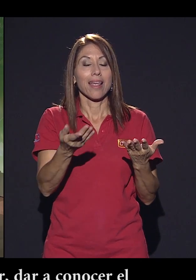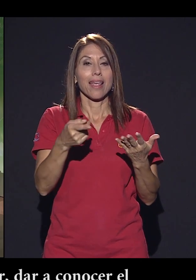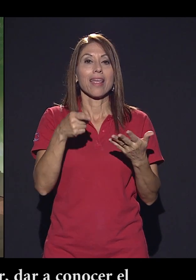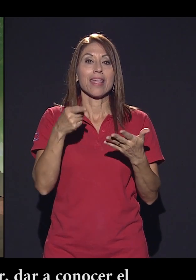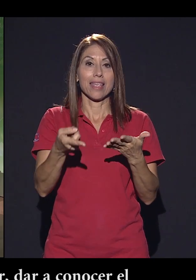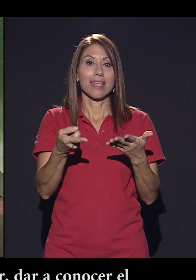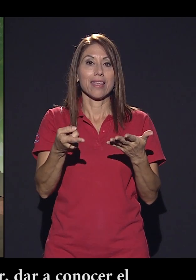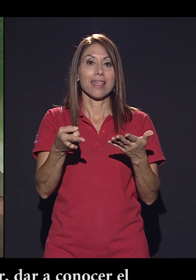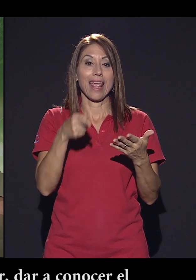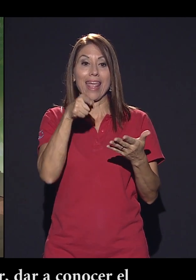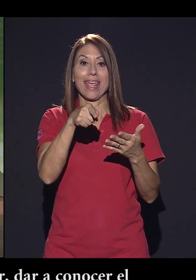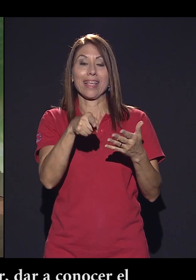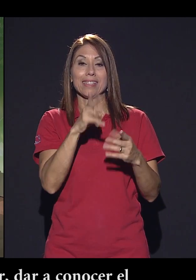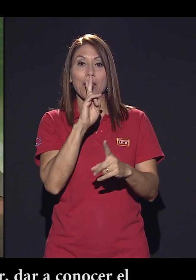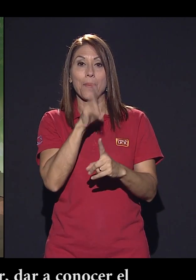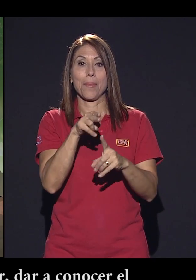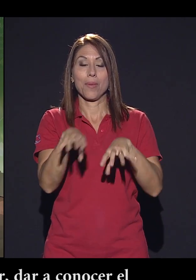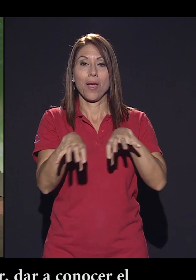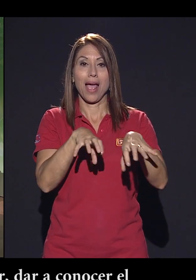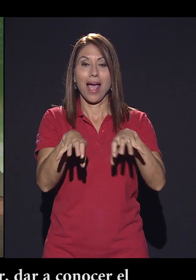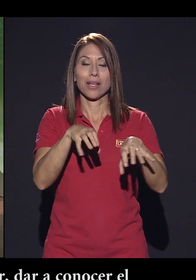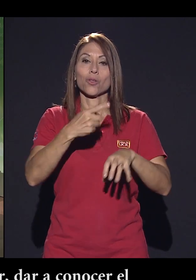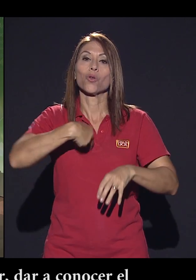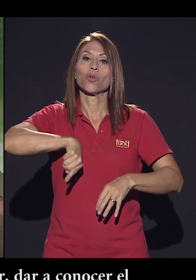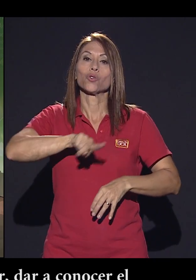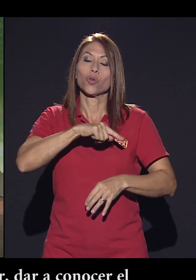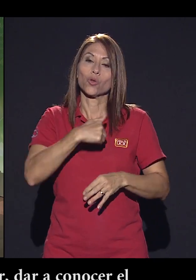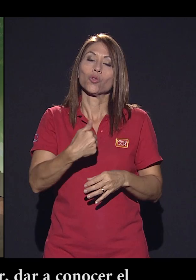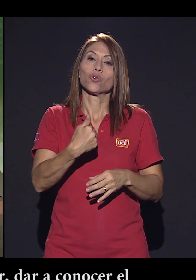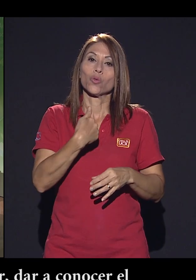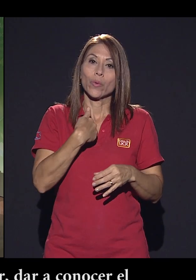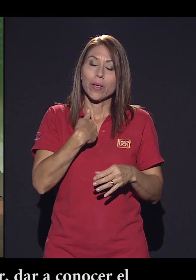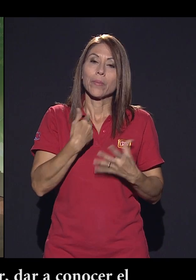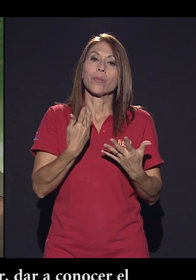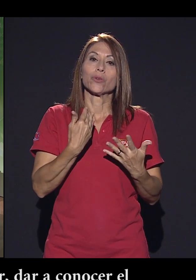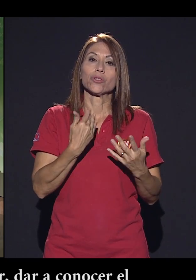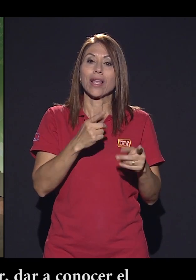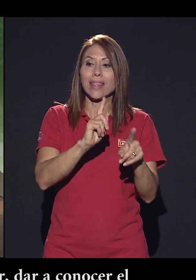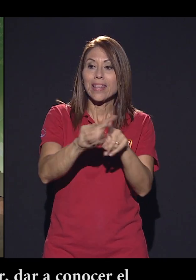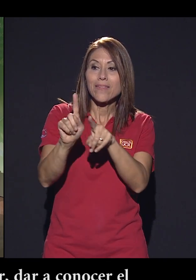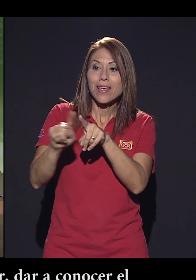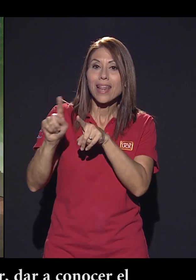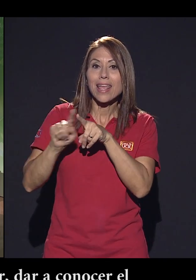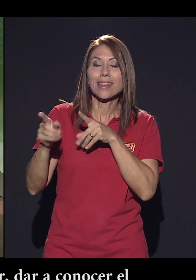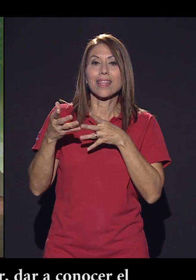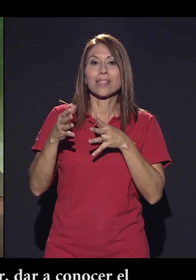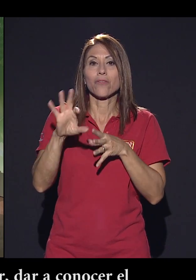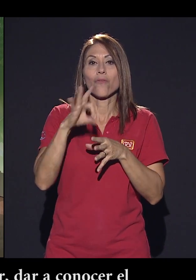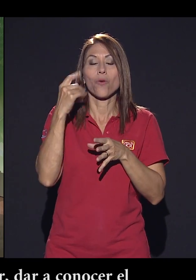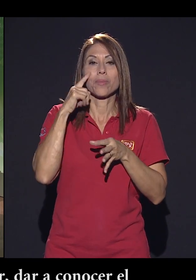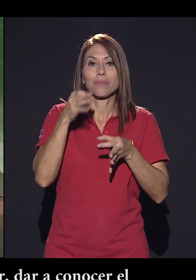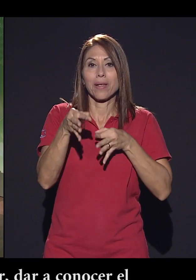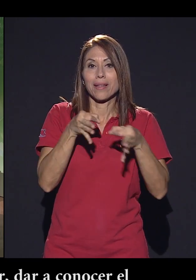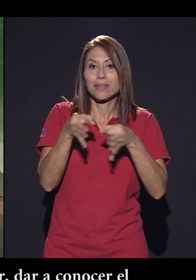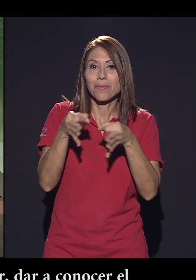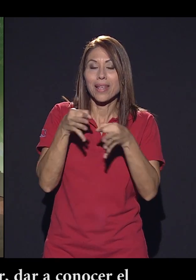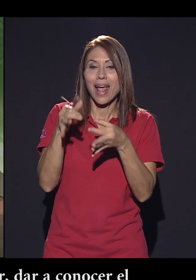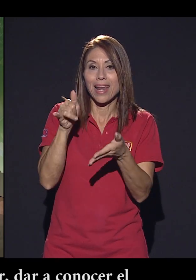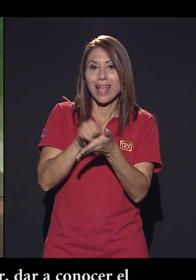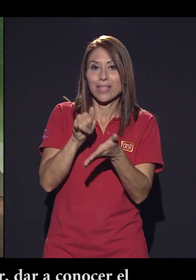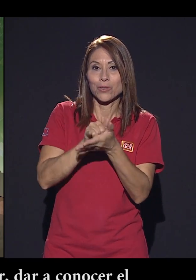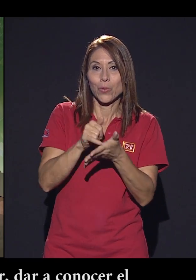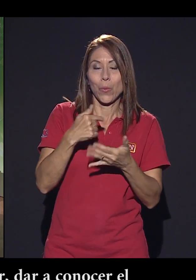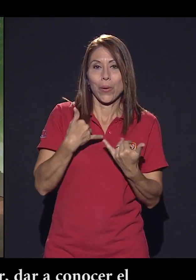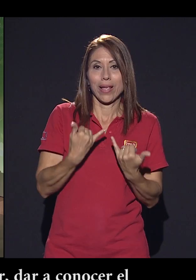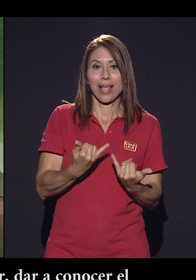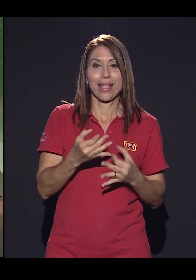el mecanismo, y en ese acto tuvimos una serie de conferencias para explicar esto que